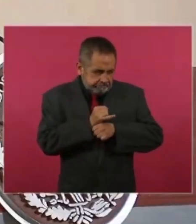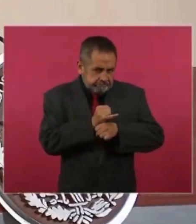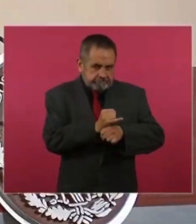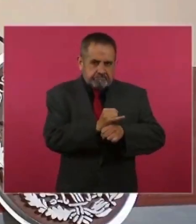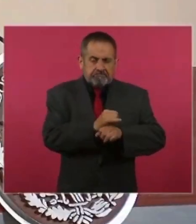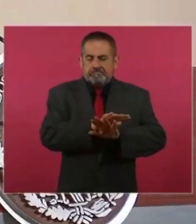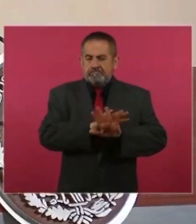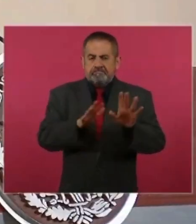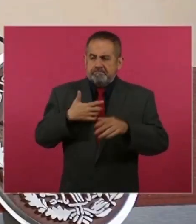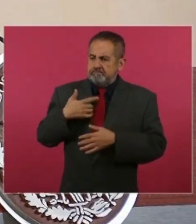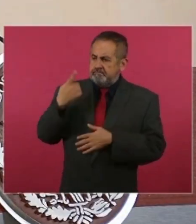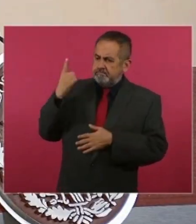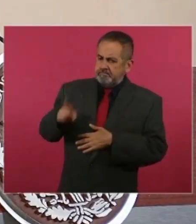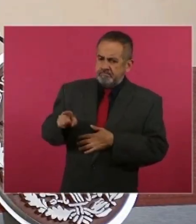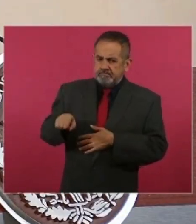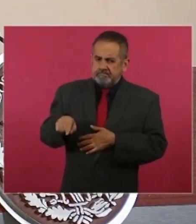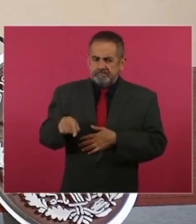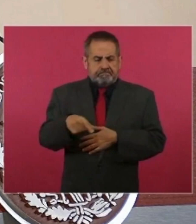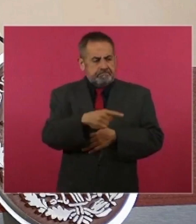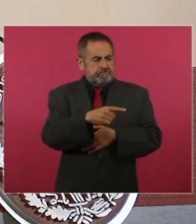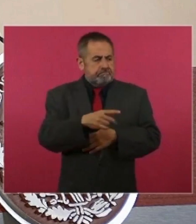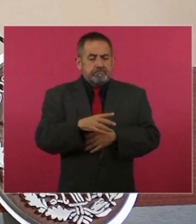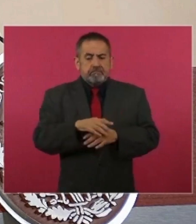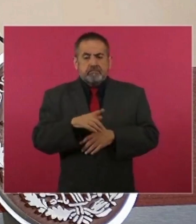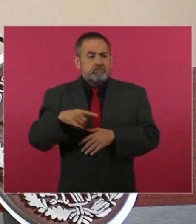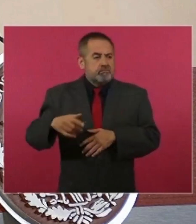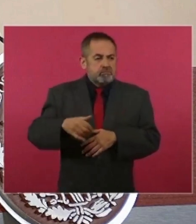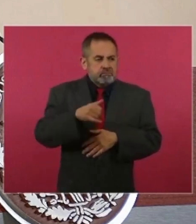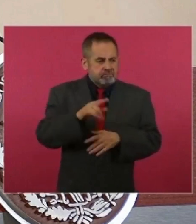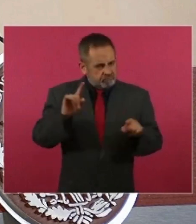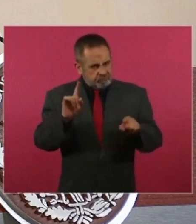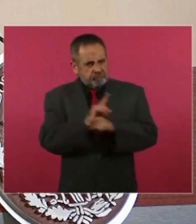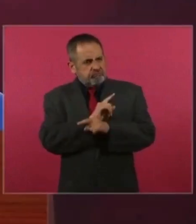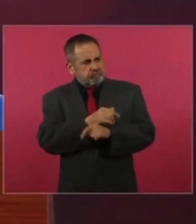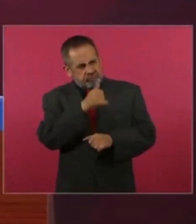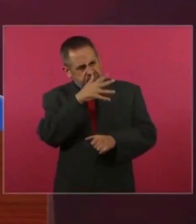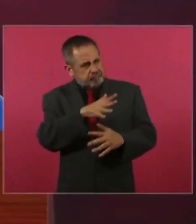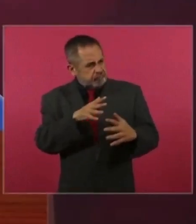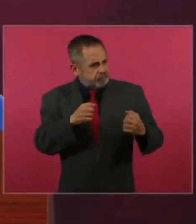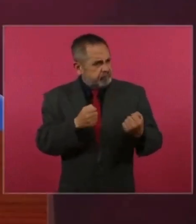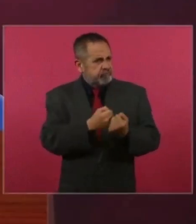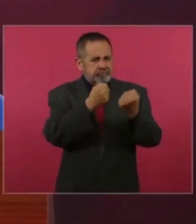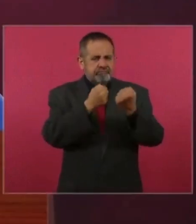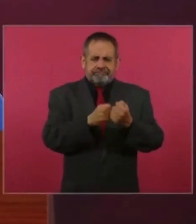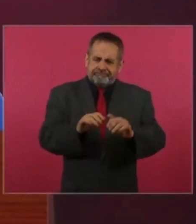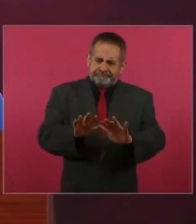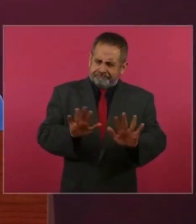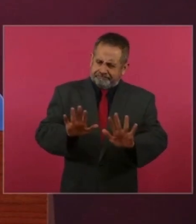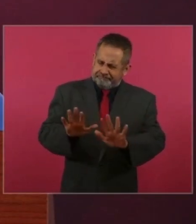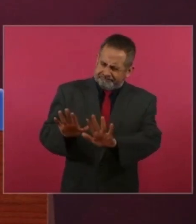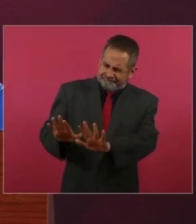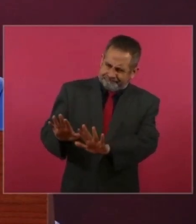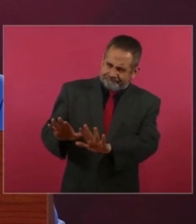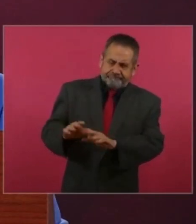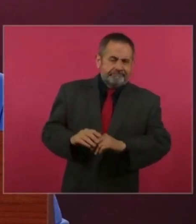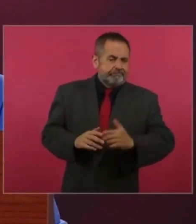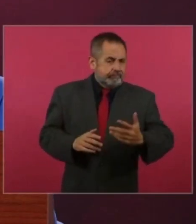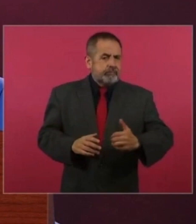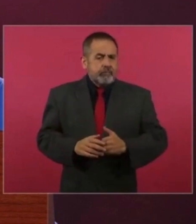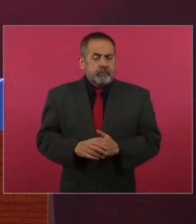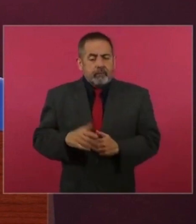la instrucción de no caer en provocaciones, porque también se tiene